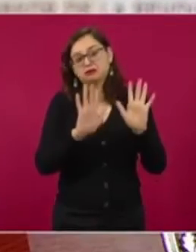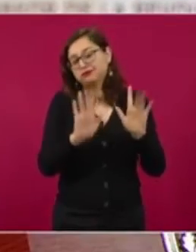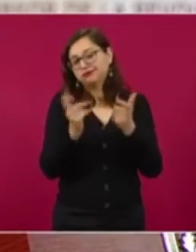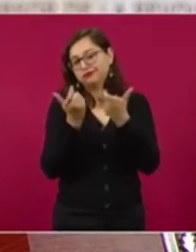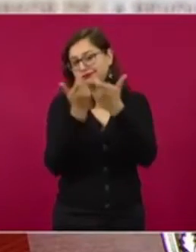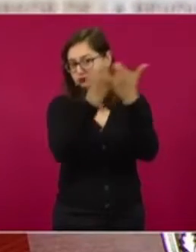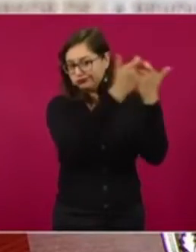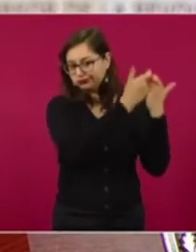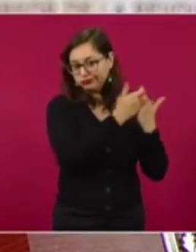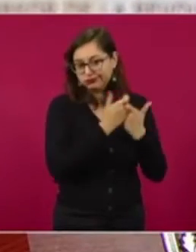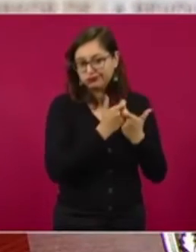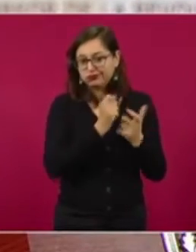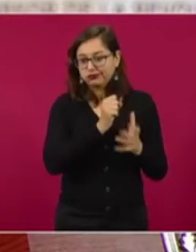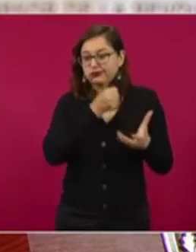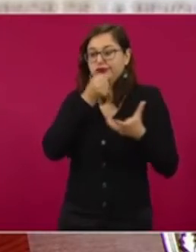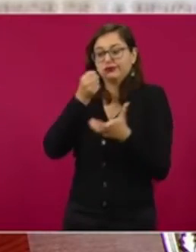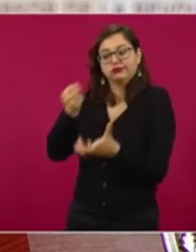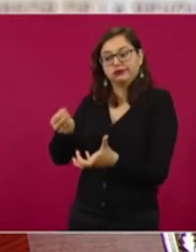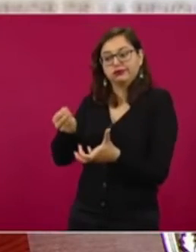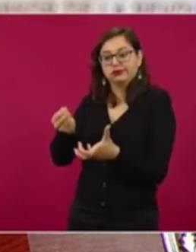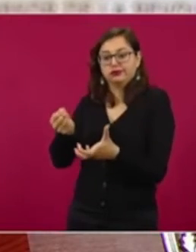importantes en la empresa,